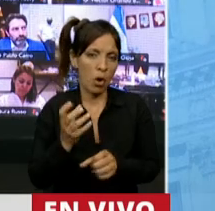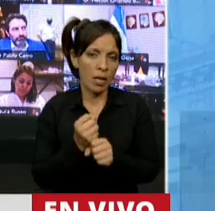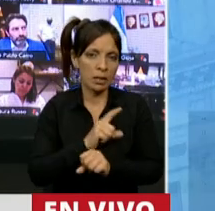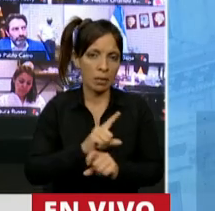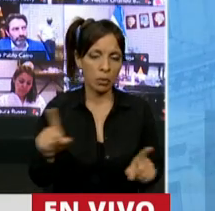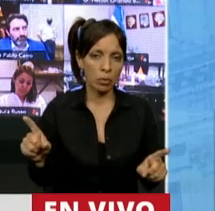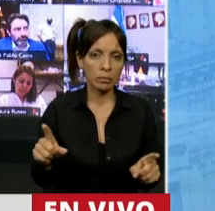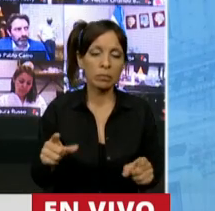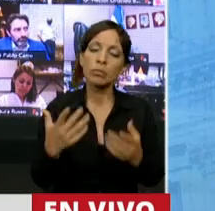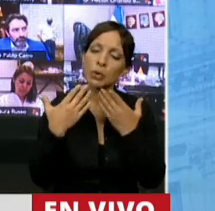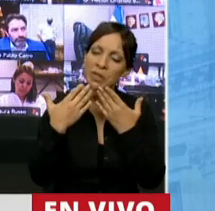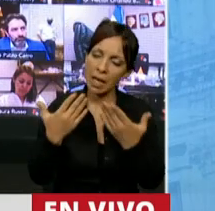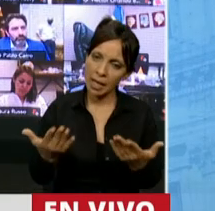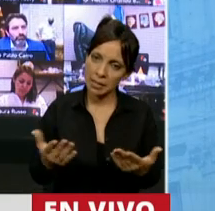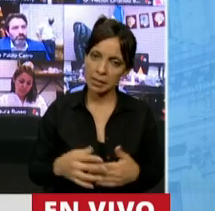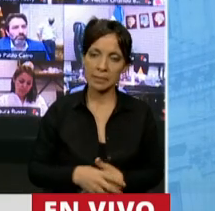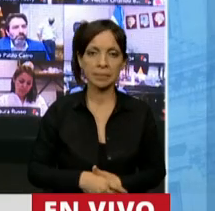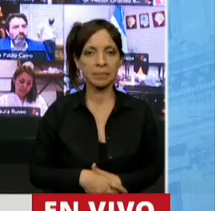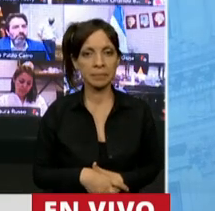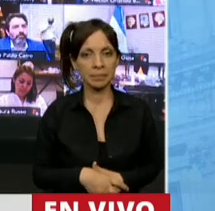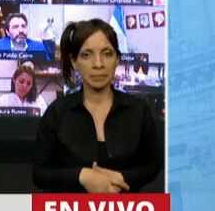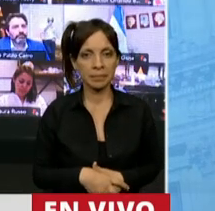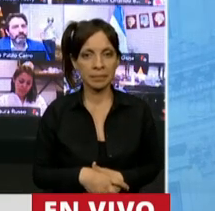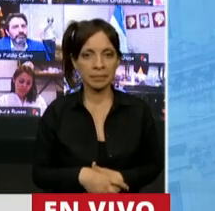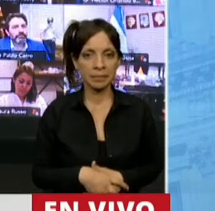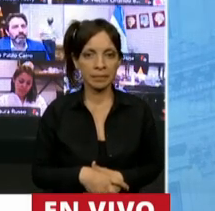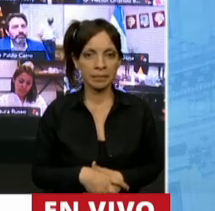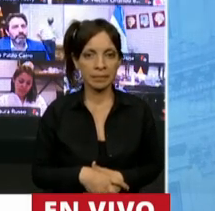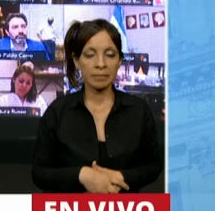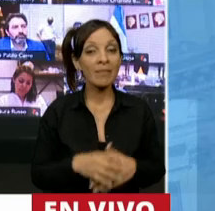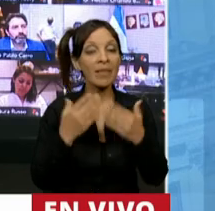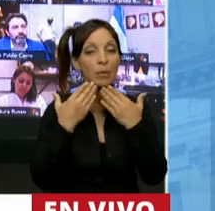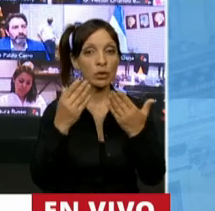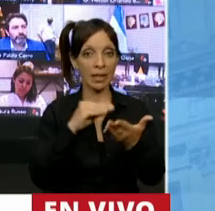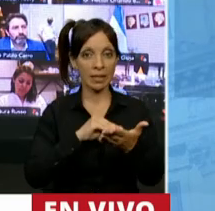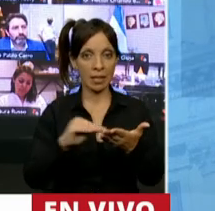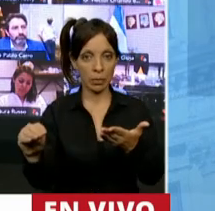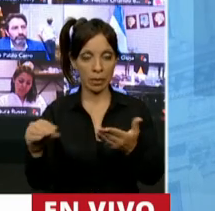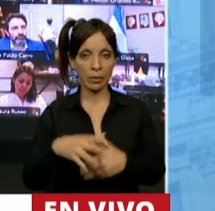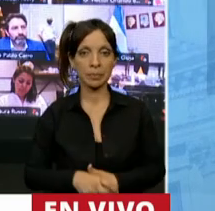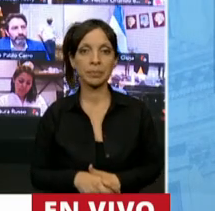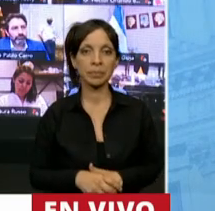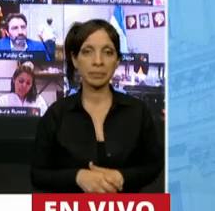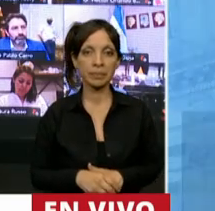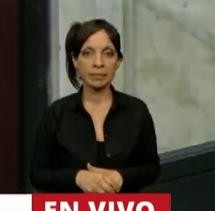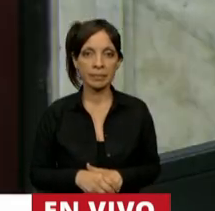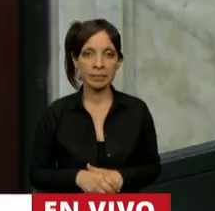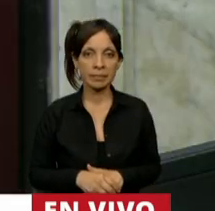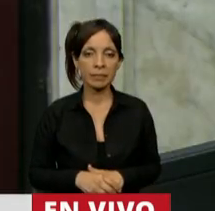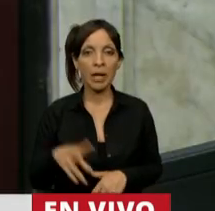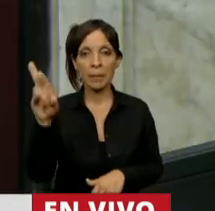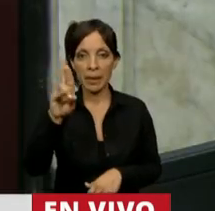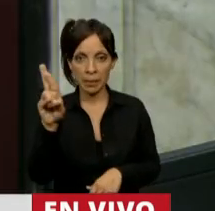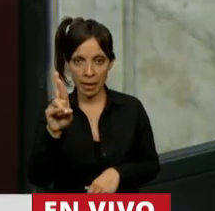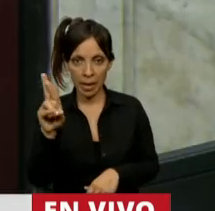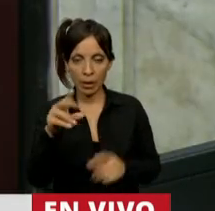Señor presidente, muchas gracias por su deferencia. Muchas gracias, diputado Acef. La cuestión de